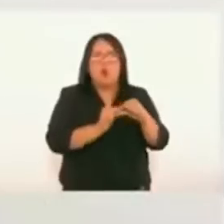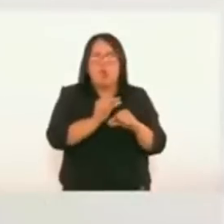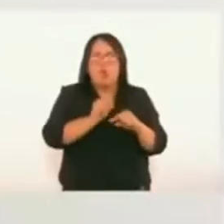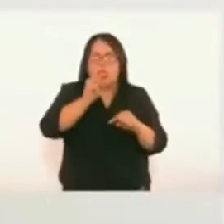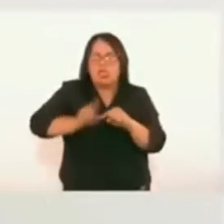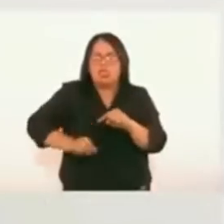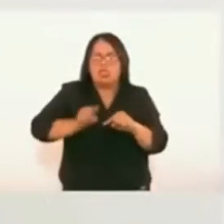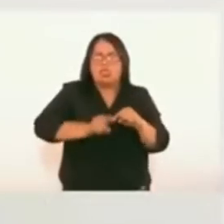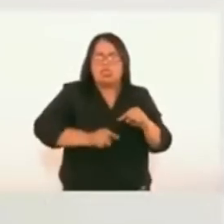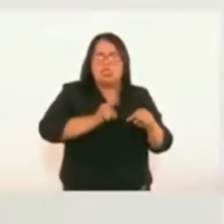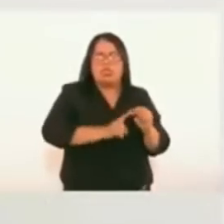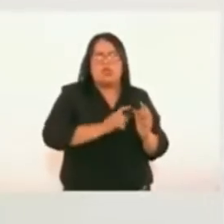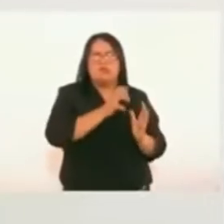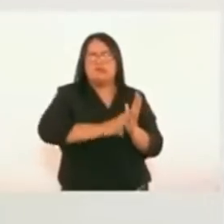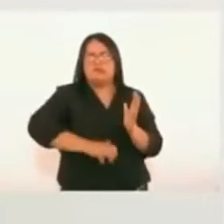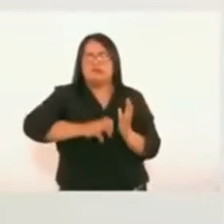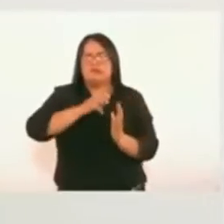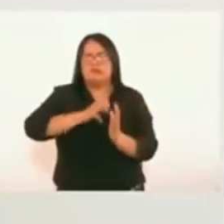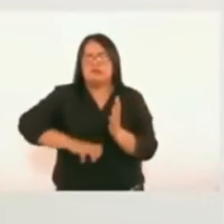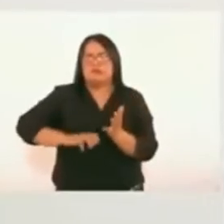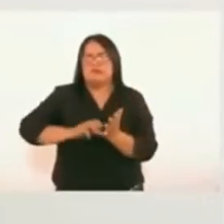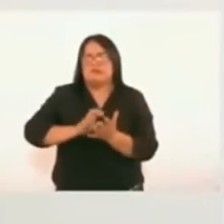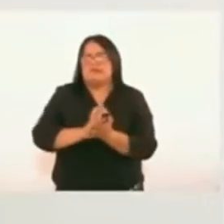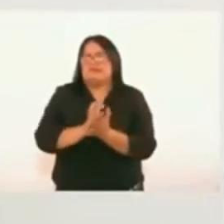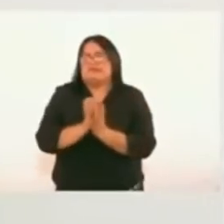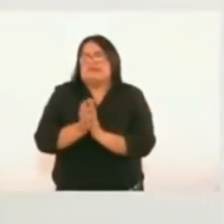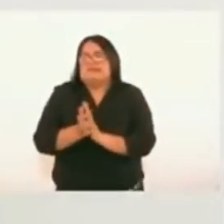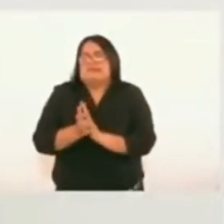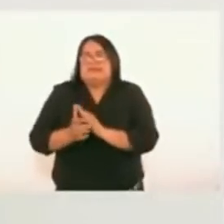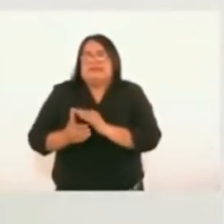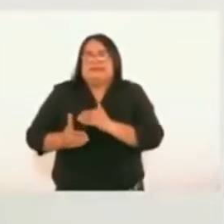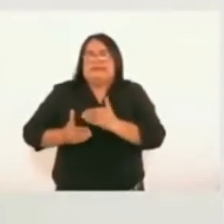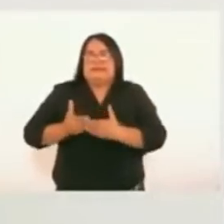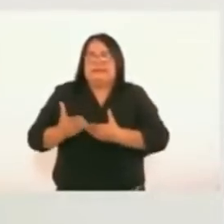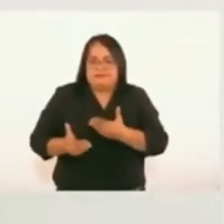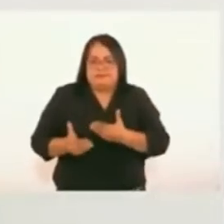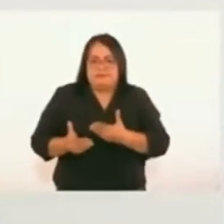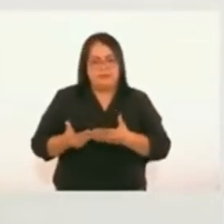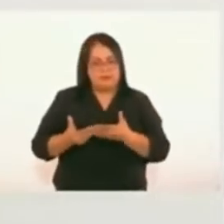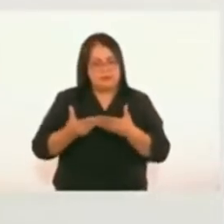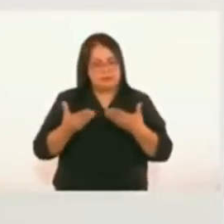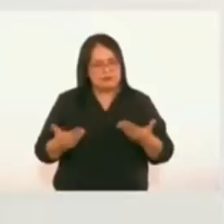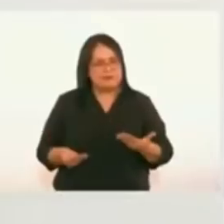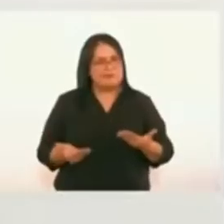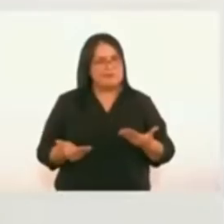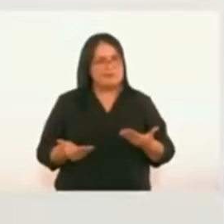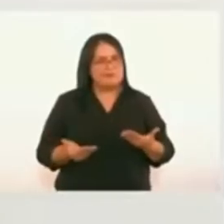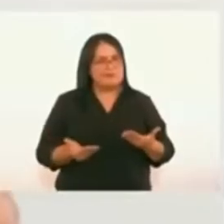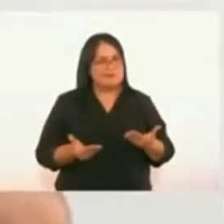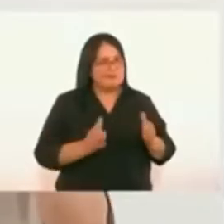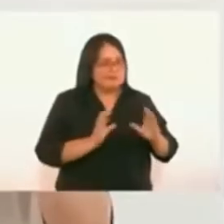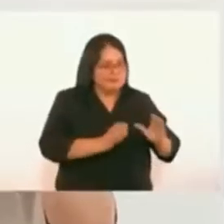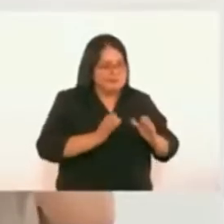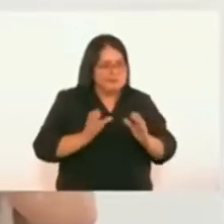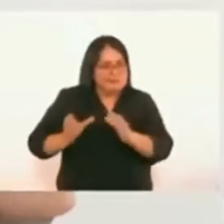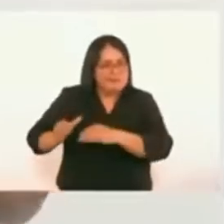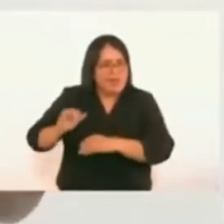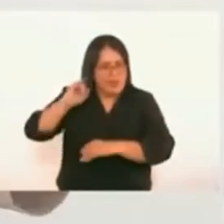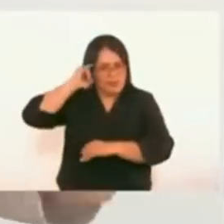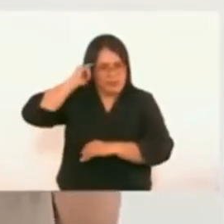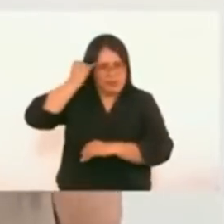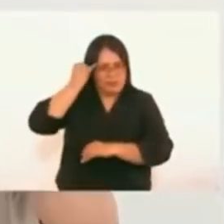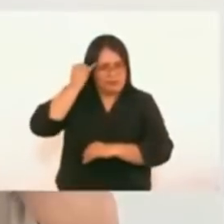poco durante este periodo neoliberal. En el caso de los pueblos originarios, el presidente